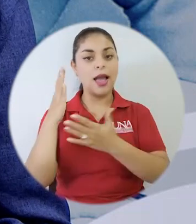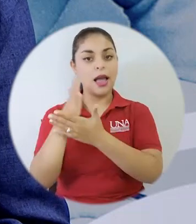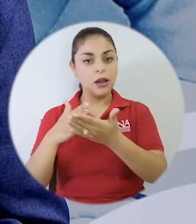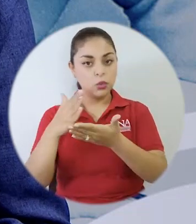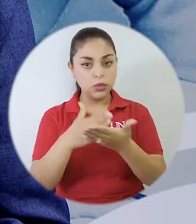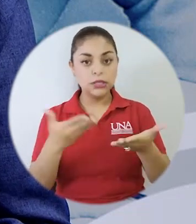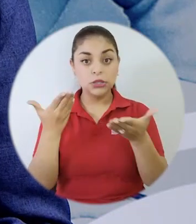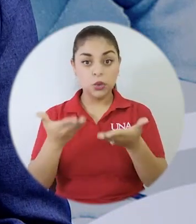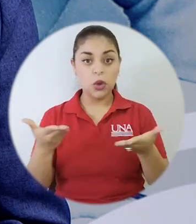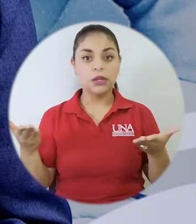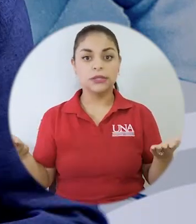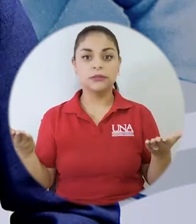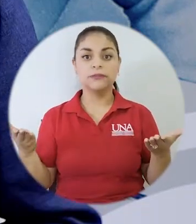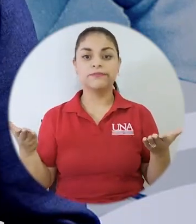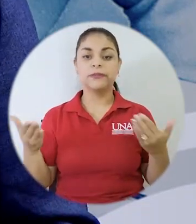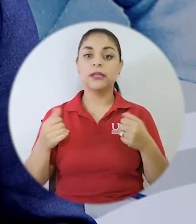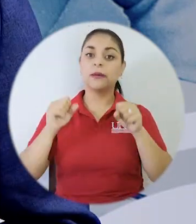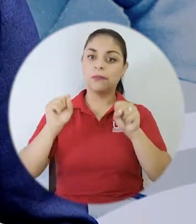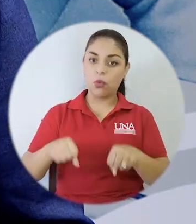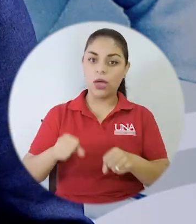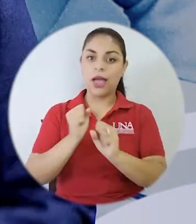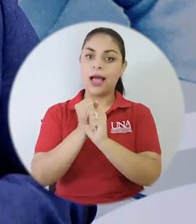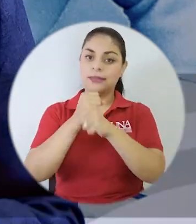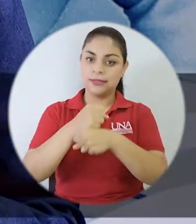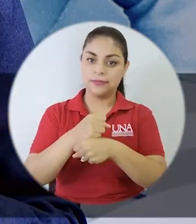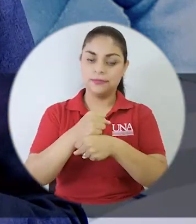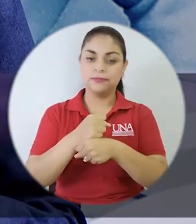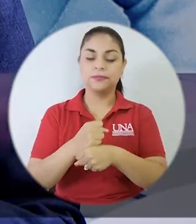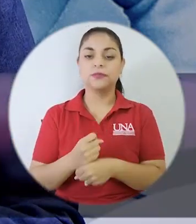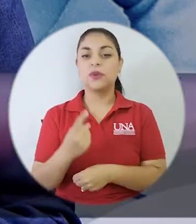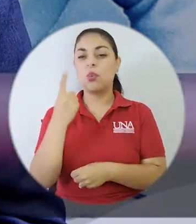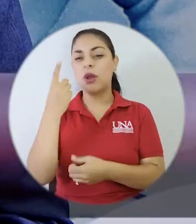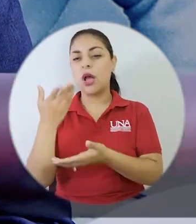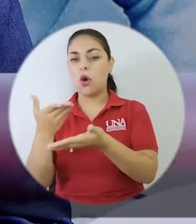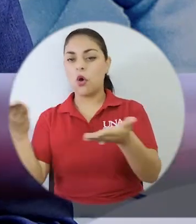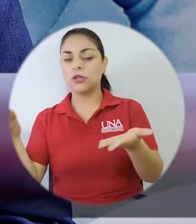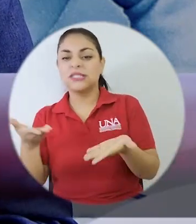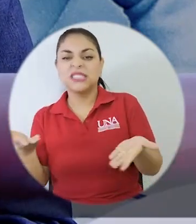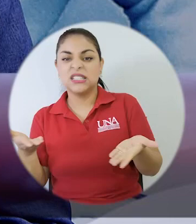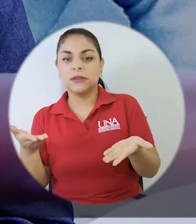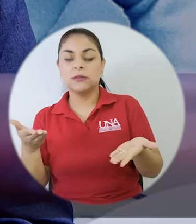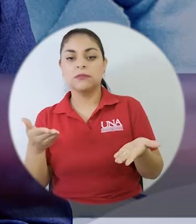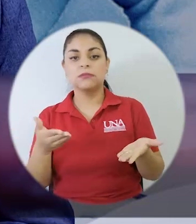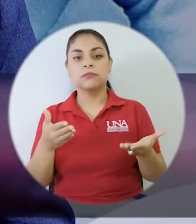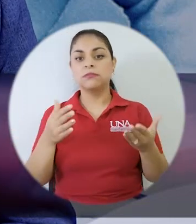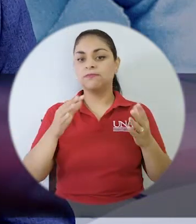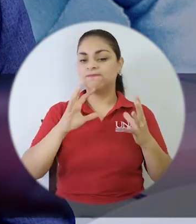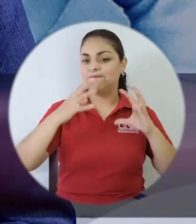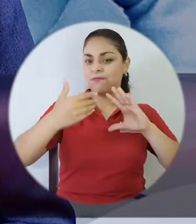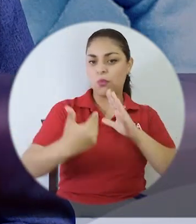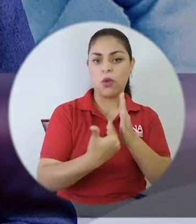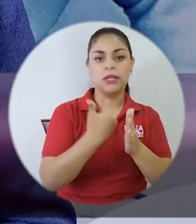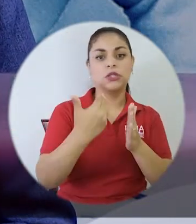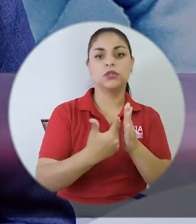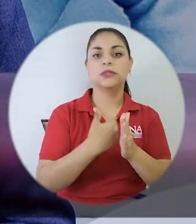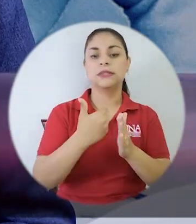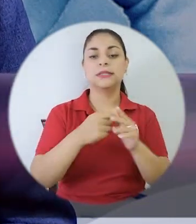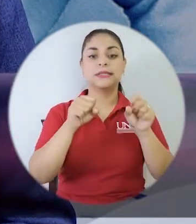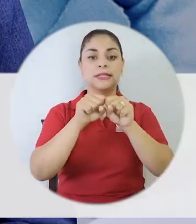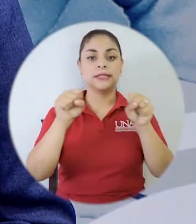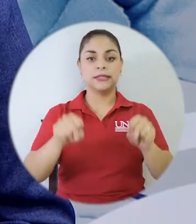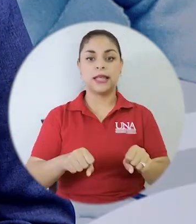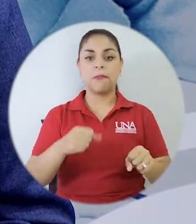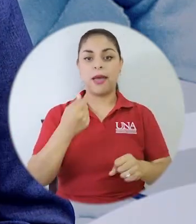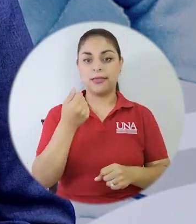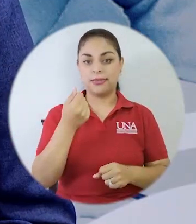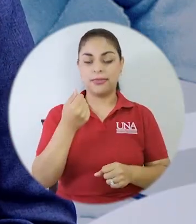algunas cosas que se podrían ir haciendo. Uno de ellos es la modernización del sistema